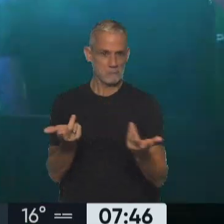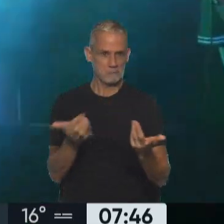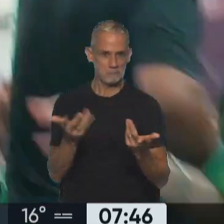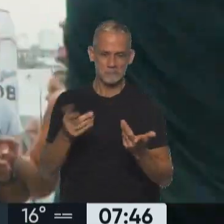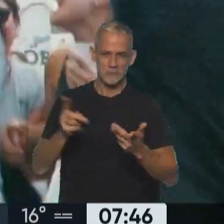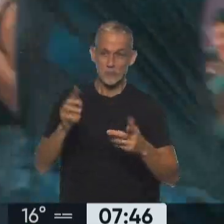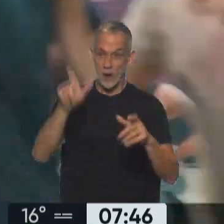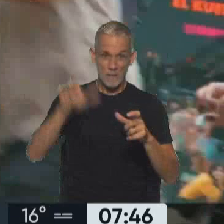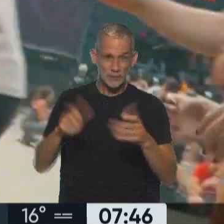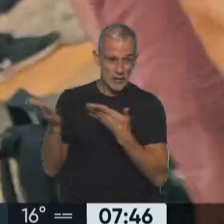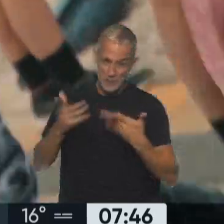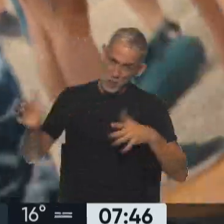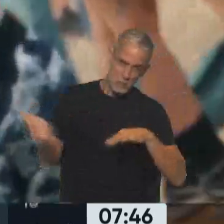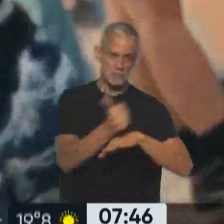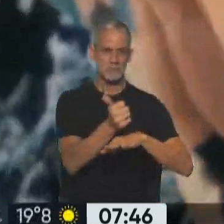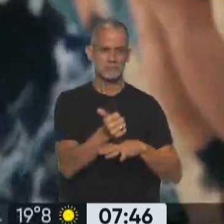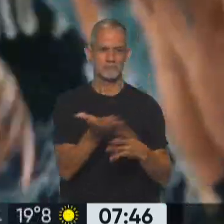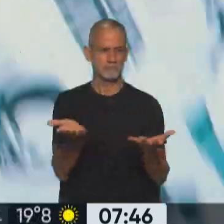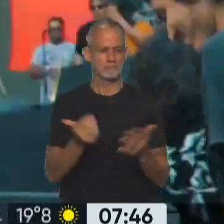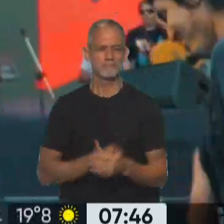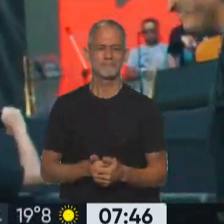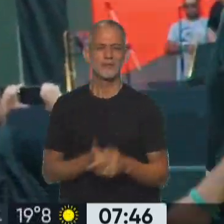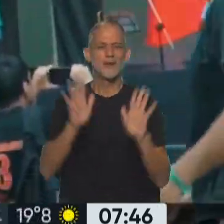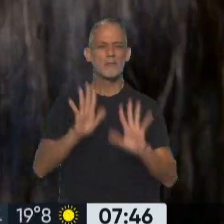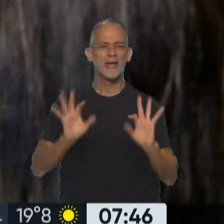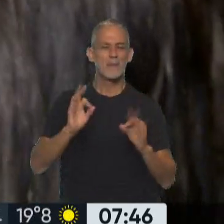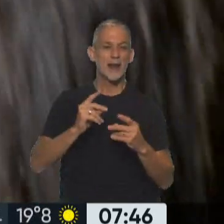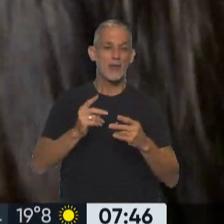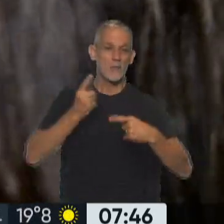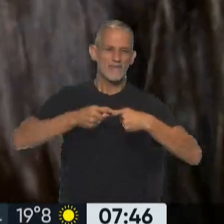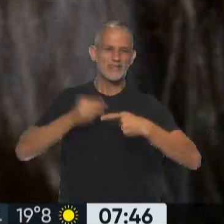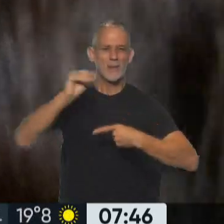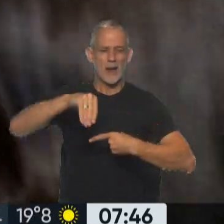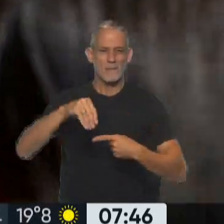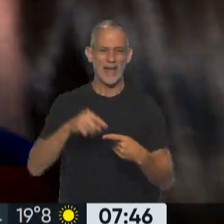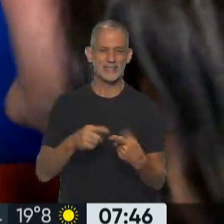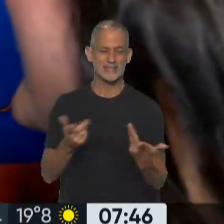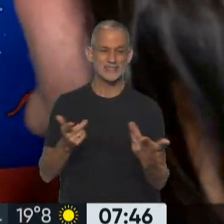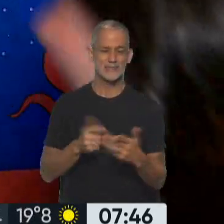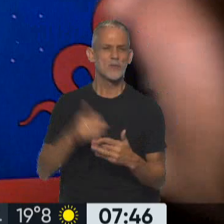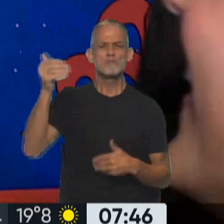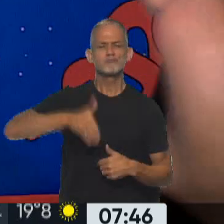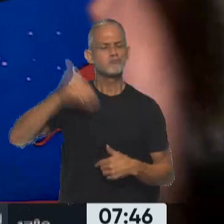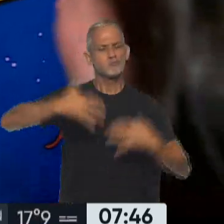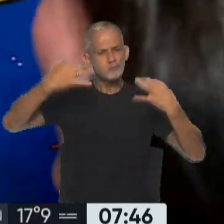entra tal que vino de invitado. Listo para una edición más. Sarmiento, asistencia